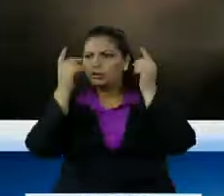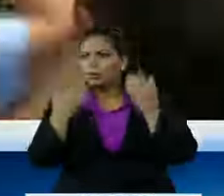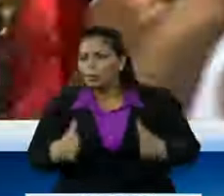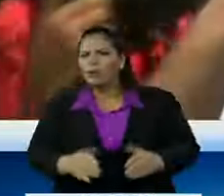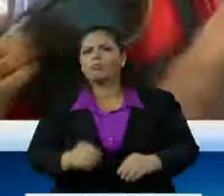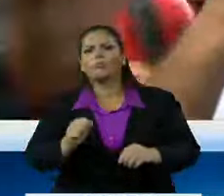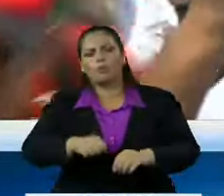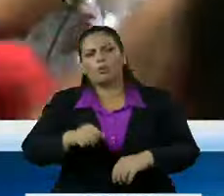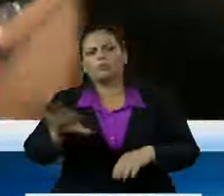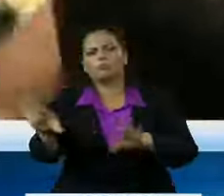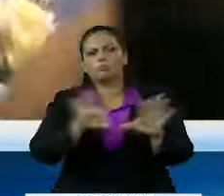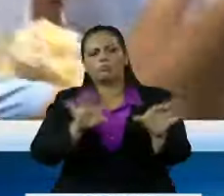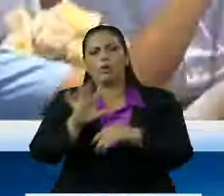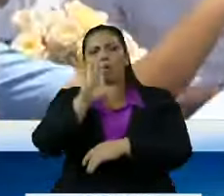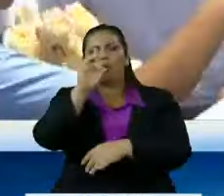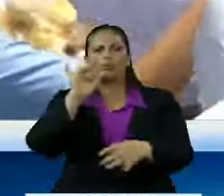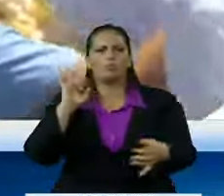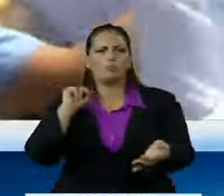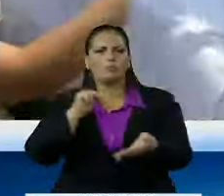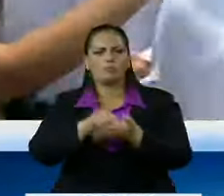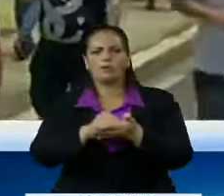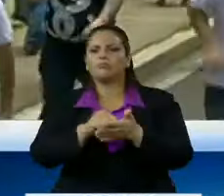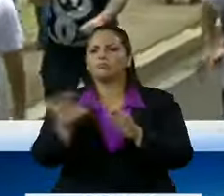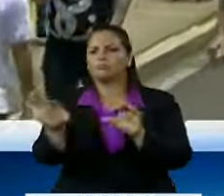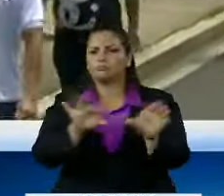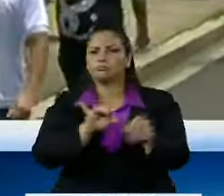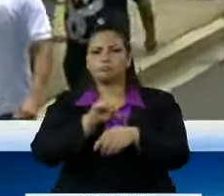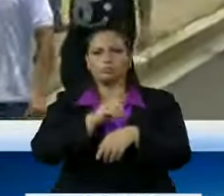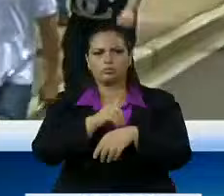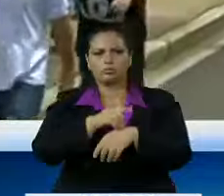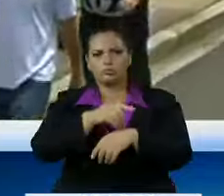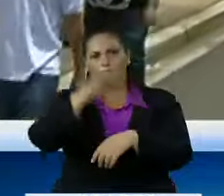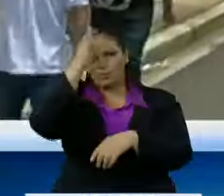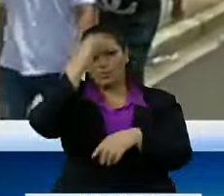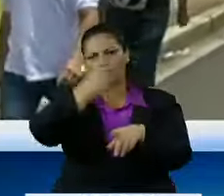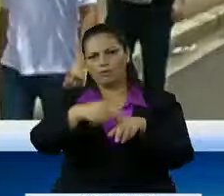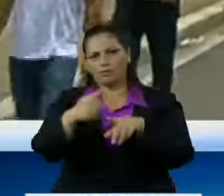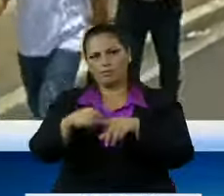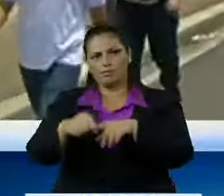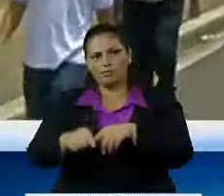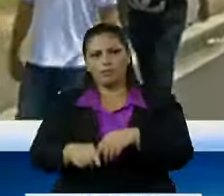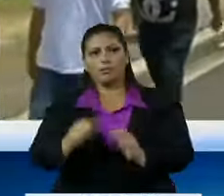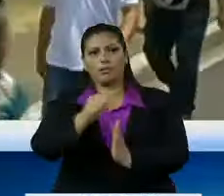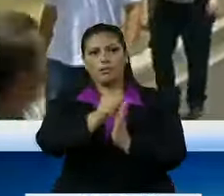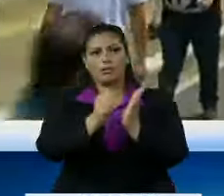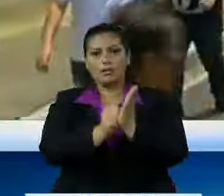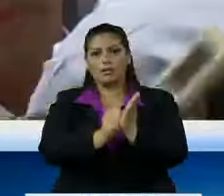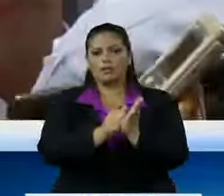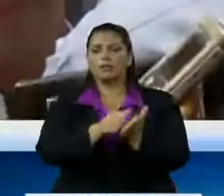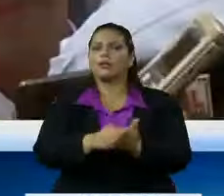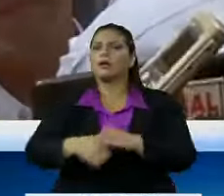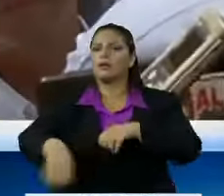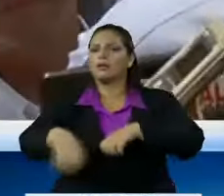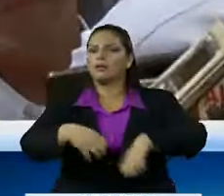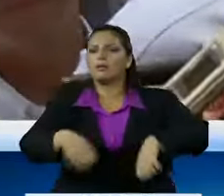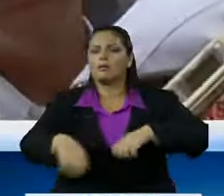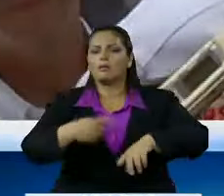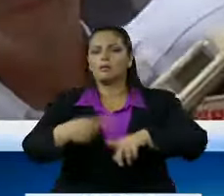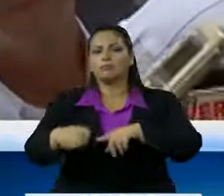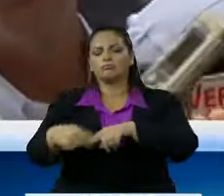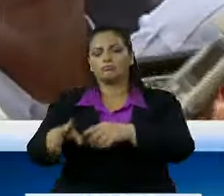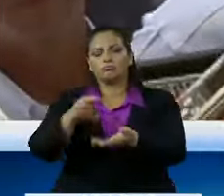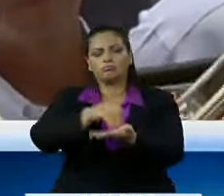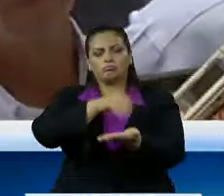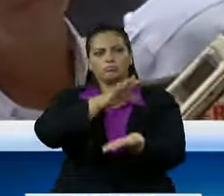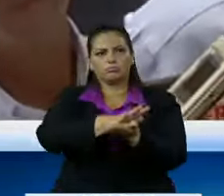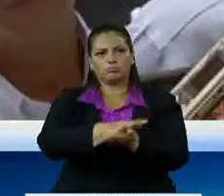distintas provincias del Ecuador, que ya tiene una agenda programada para las varias actividades que realizará. Bueno, yo estuve el lunes y